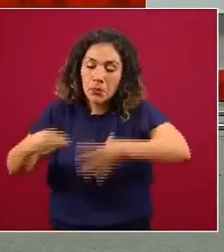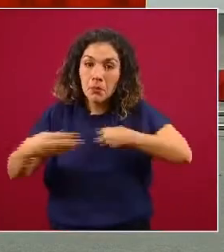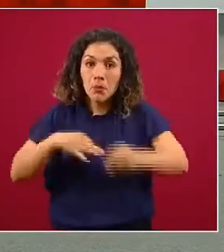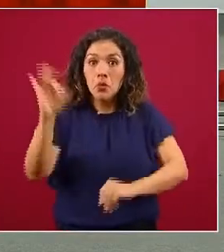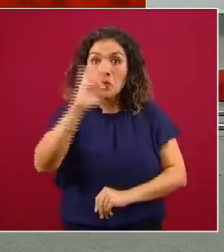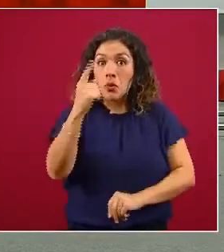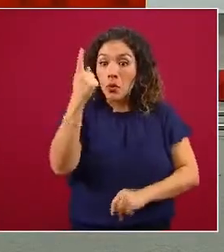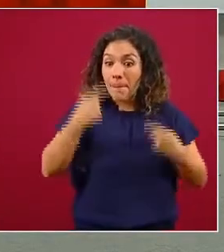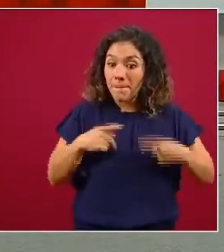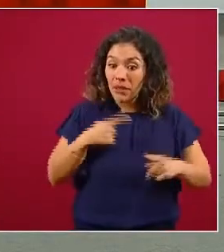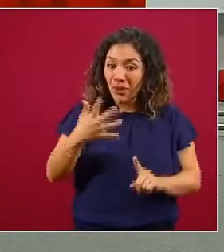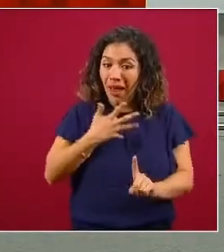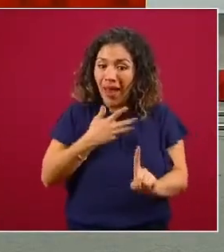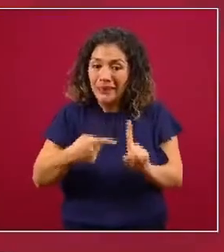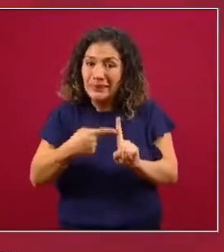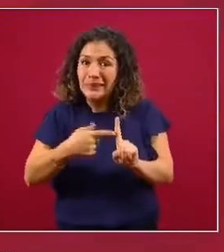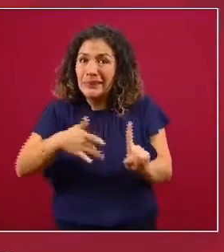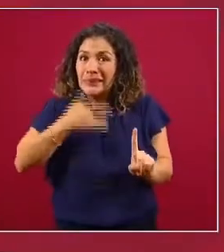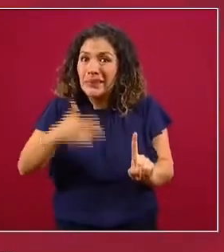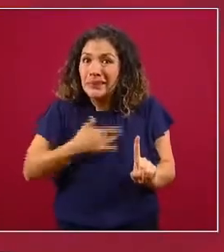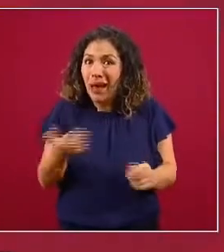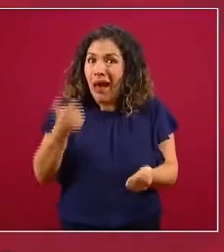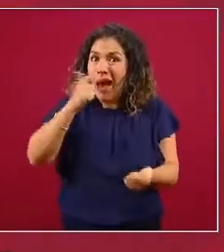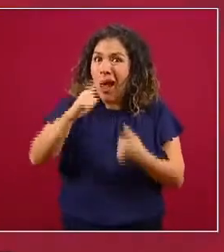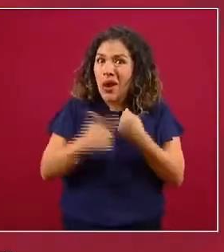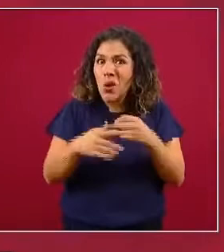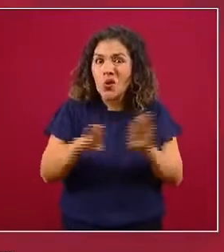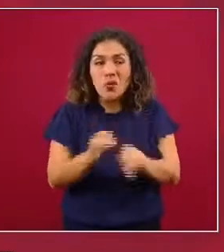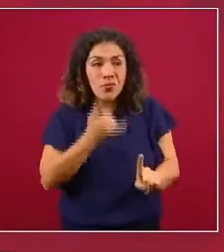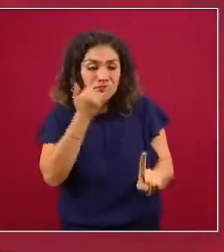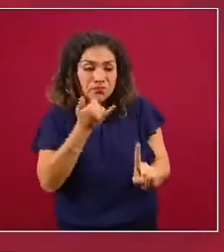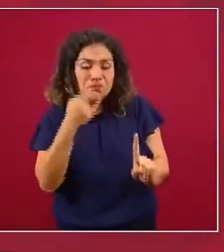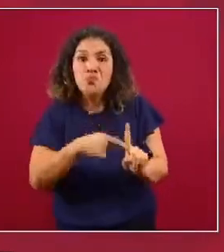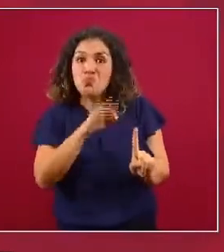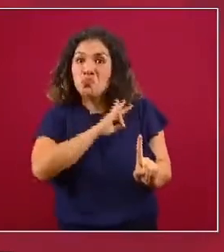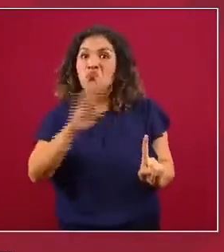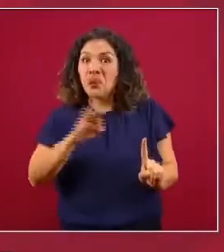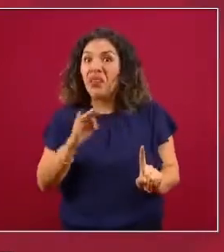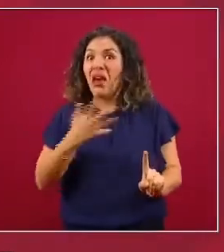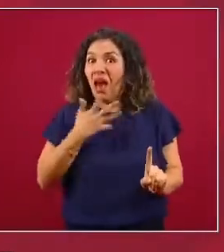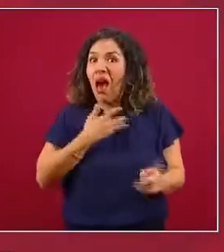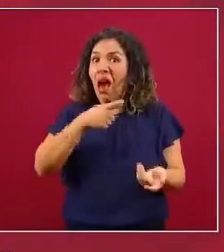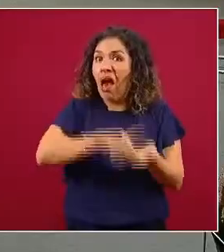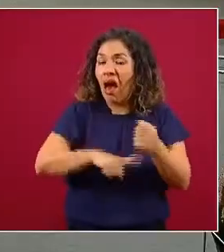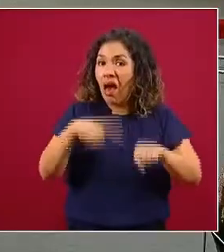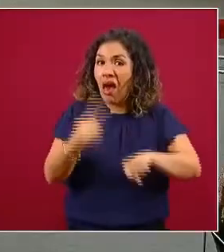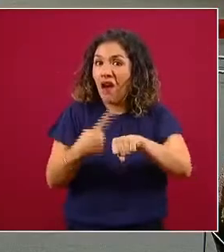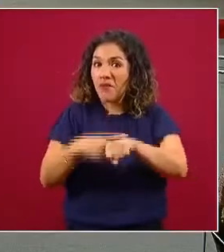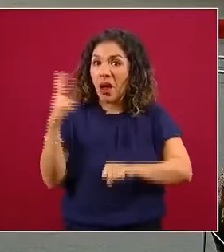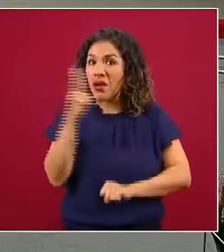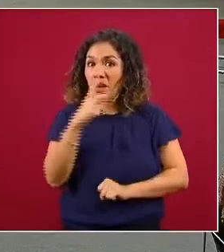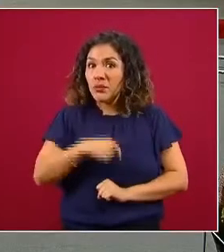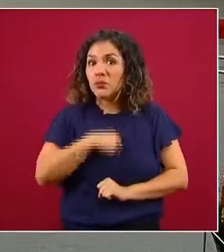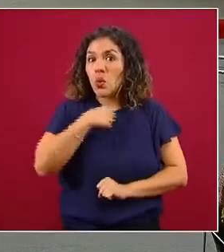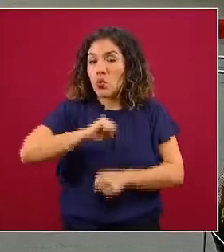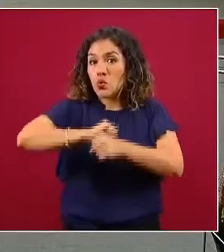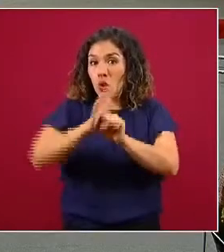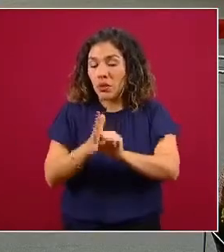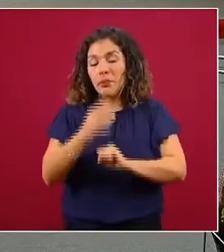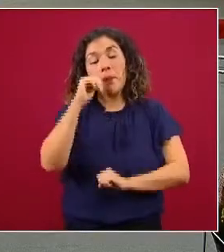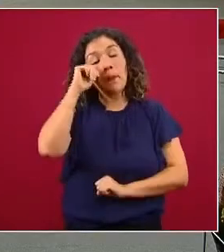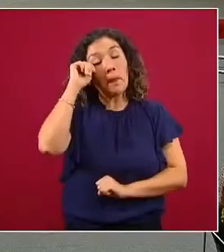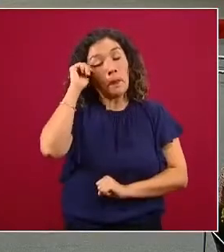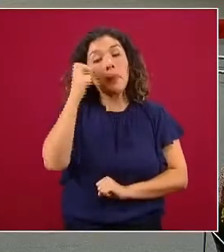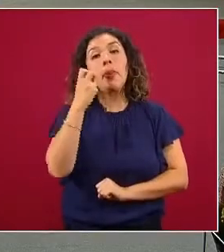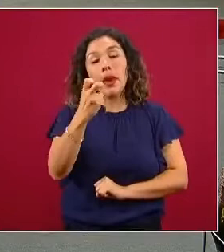tiene una persona con síntomas que son compatibles con la definición de caso sospechoso de enfermedad de COVID,